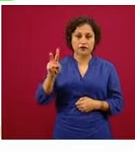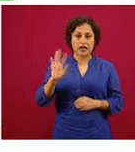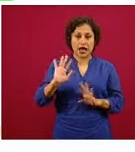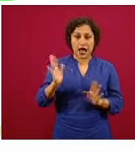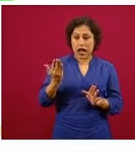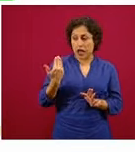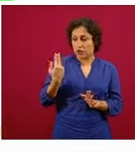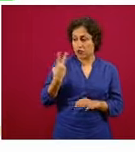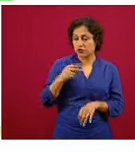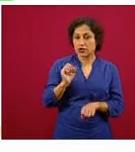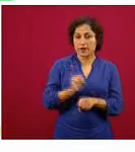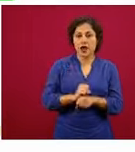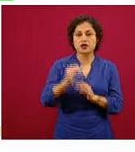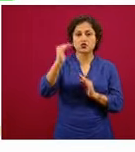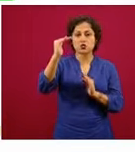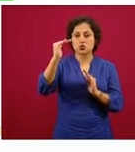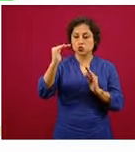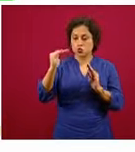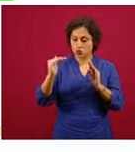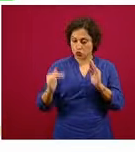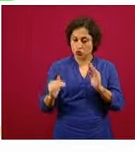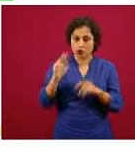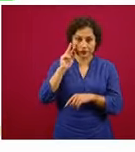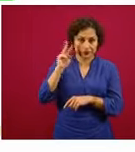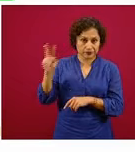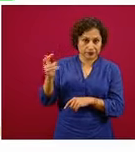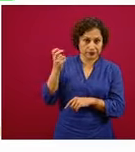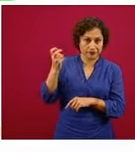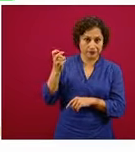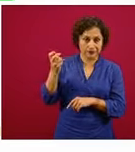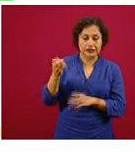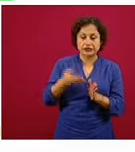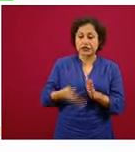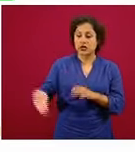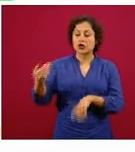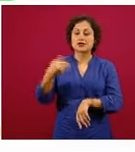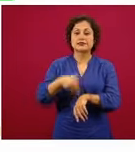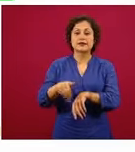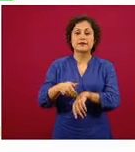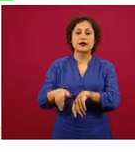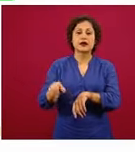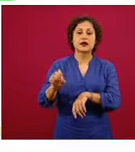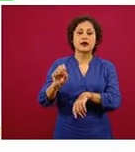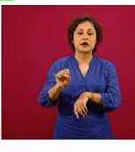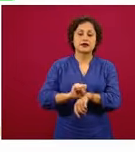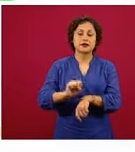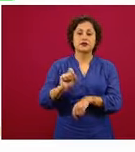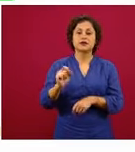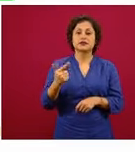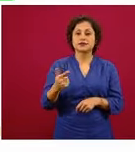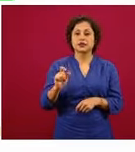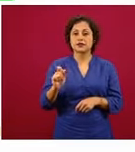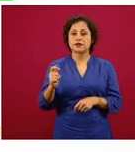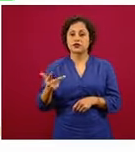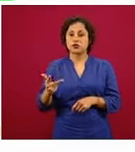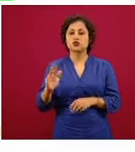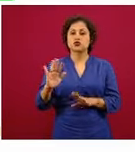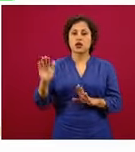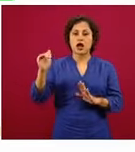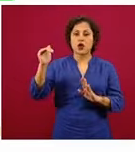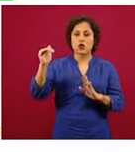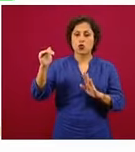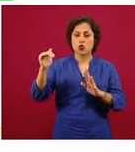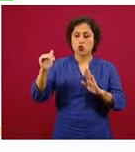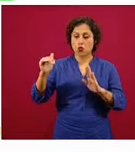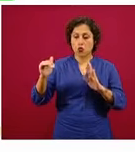las últimas 2 semanas. Vean que hay una pendiente importante hasta la semana 27, ya de la 27 a la 28 esa pendiente baja, se